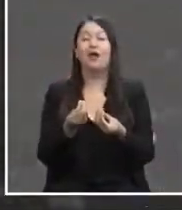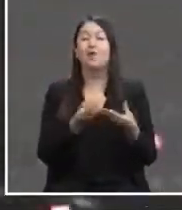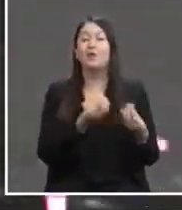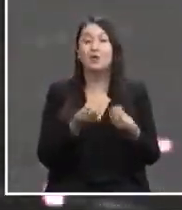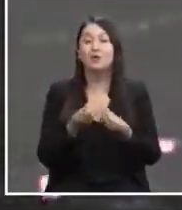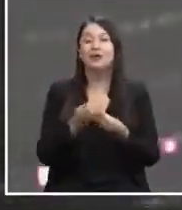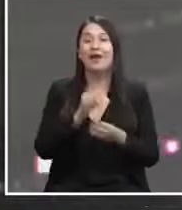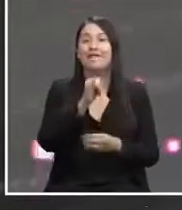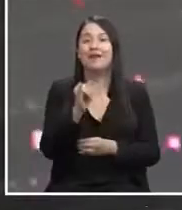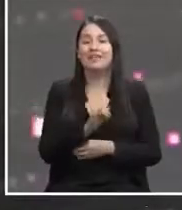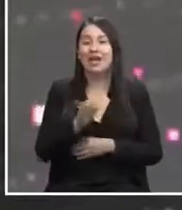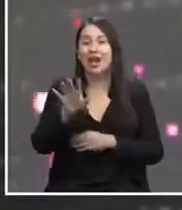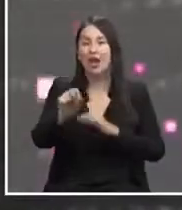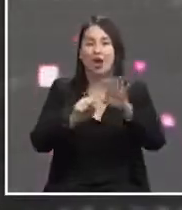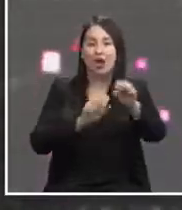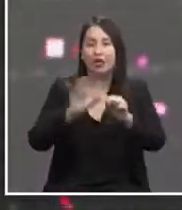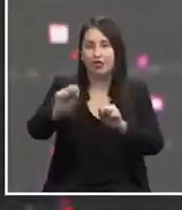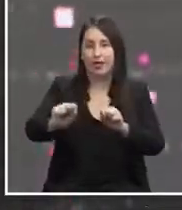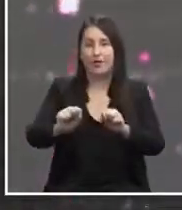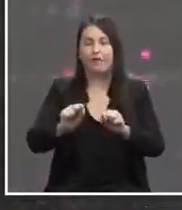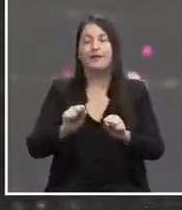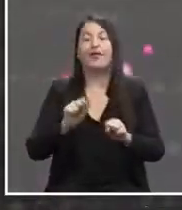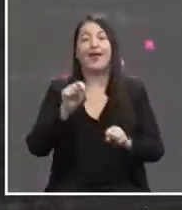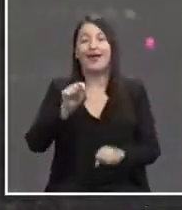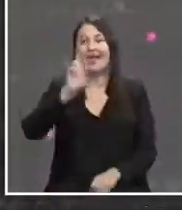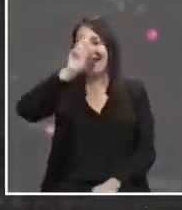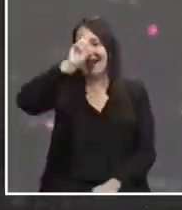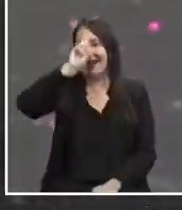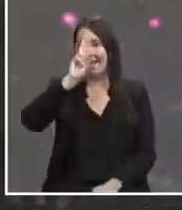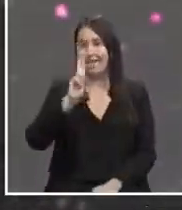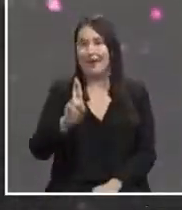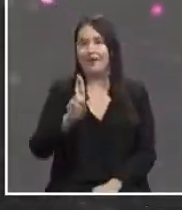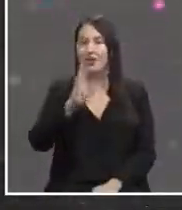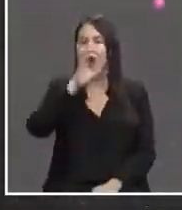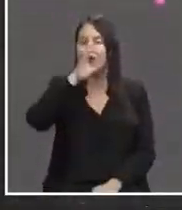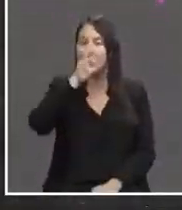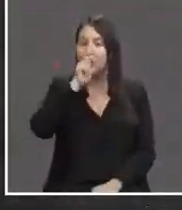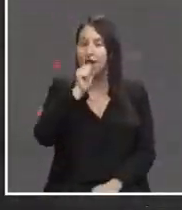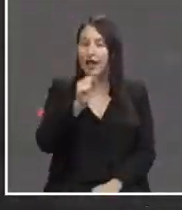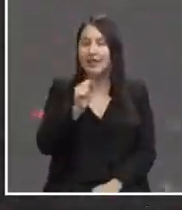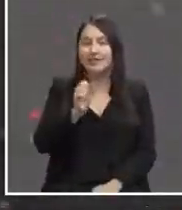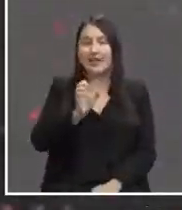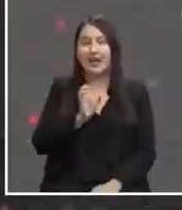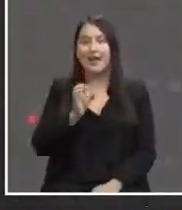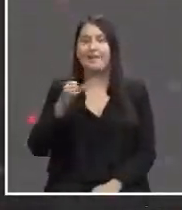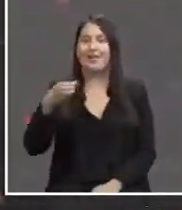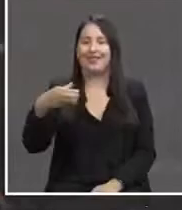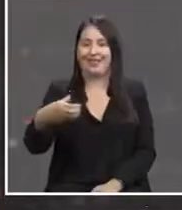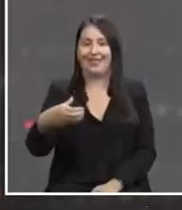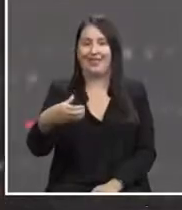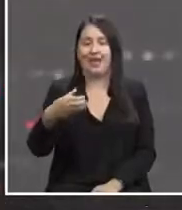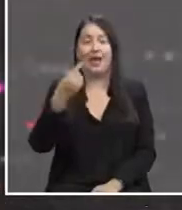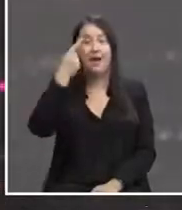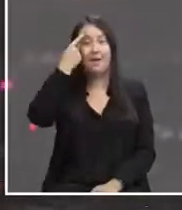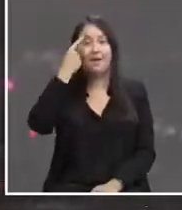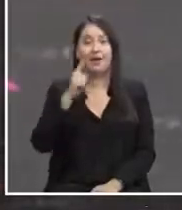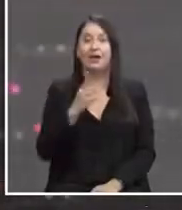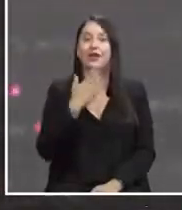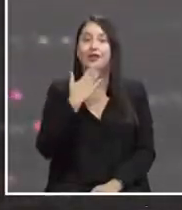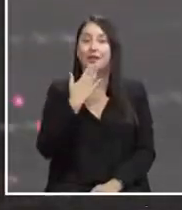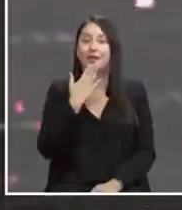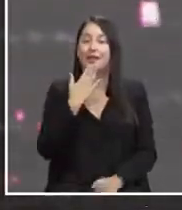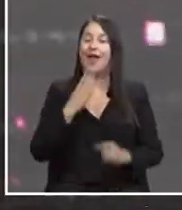las arenas políticas. Es decir, yo creo que ahí el respeto, la tolerancia, la empatía, pero también la